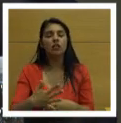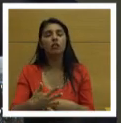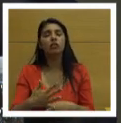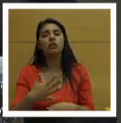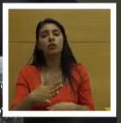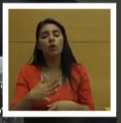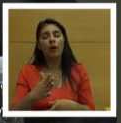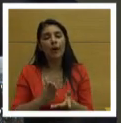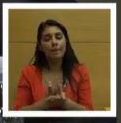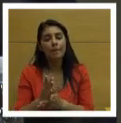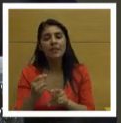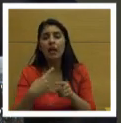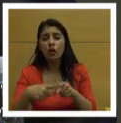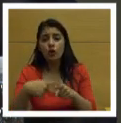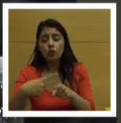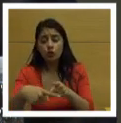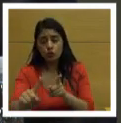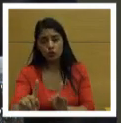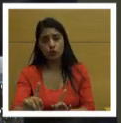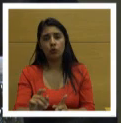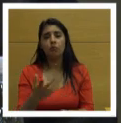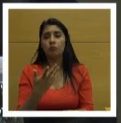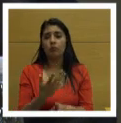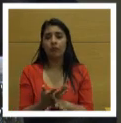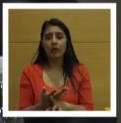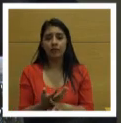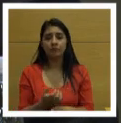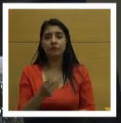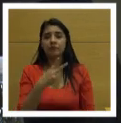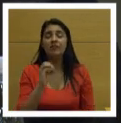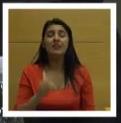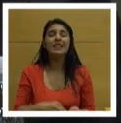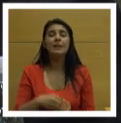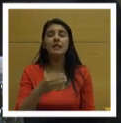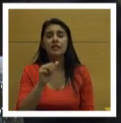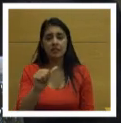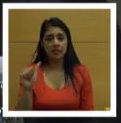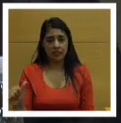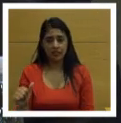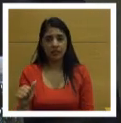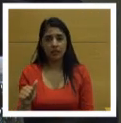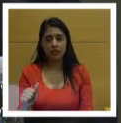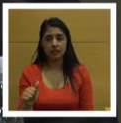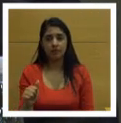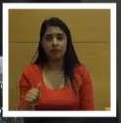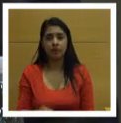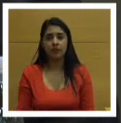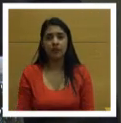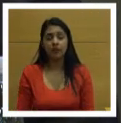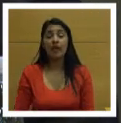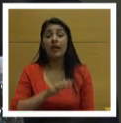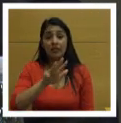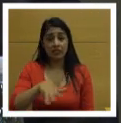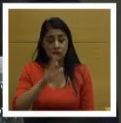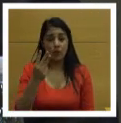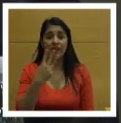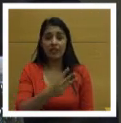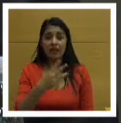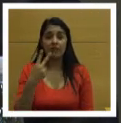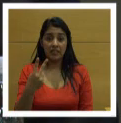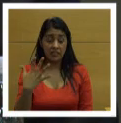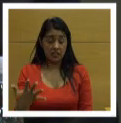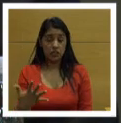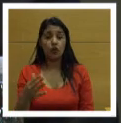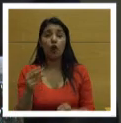referiré por su numerando, cuál es la 20.066, que sustituyó la 19.325 sobre